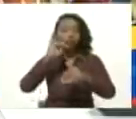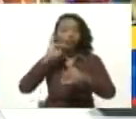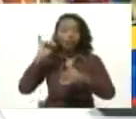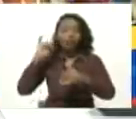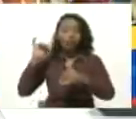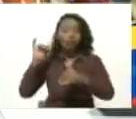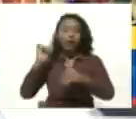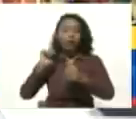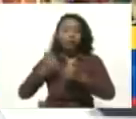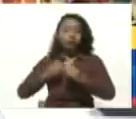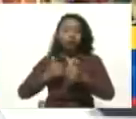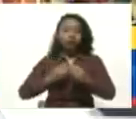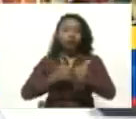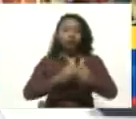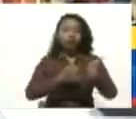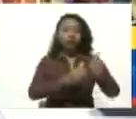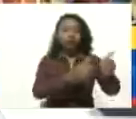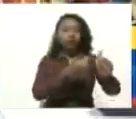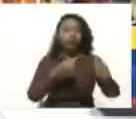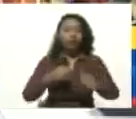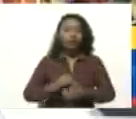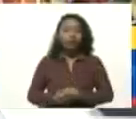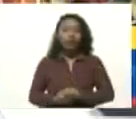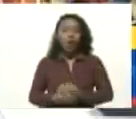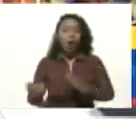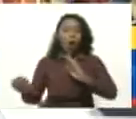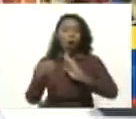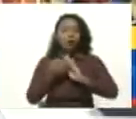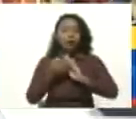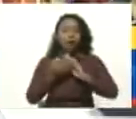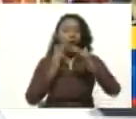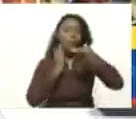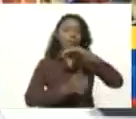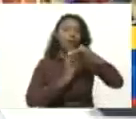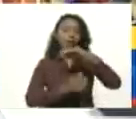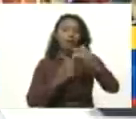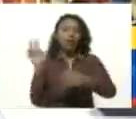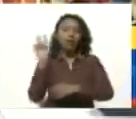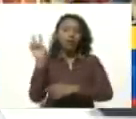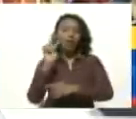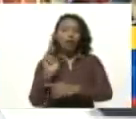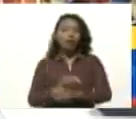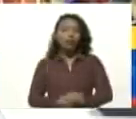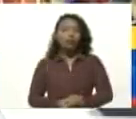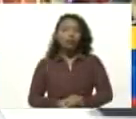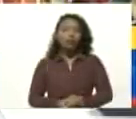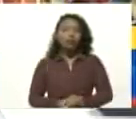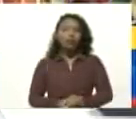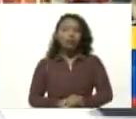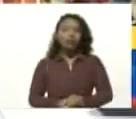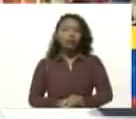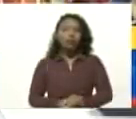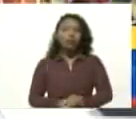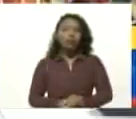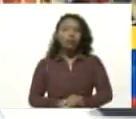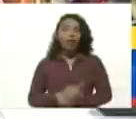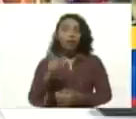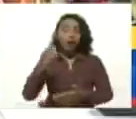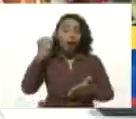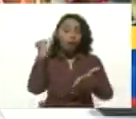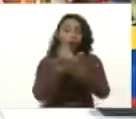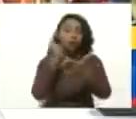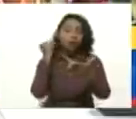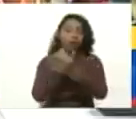la persecución contra los migrantes venezolanos, de los asesinatos